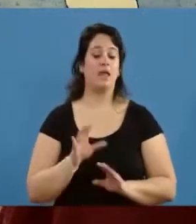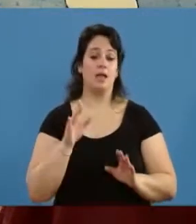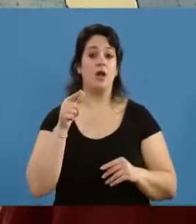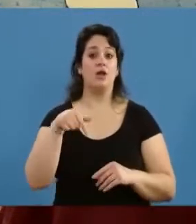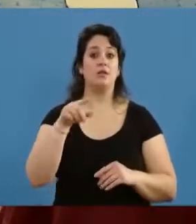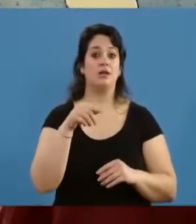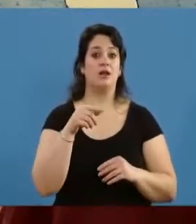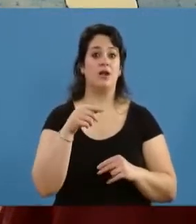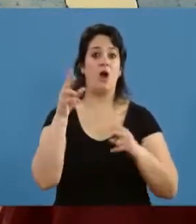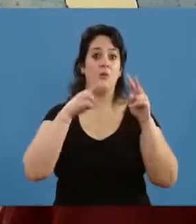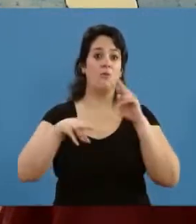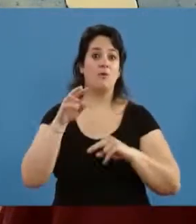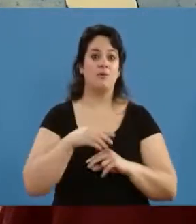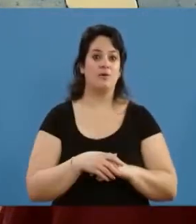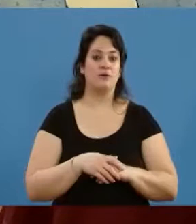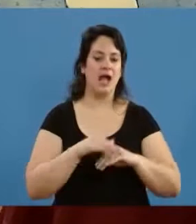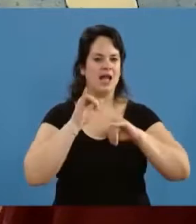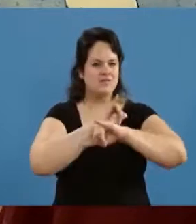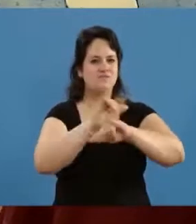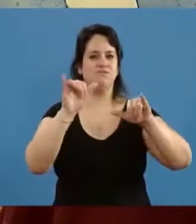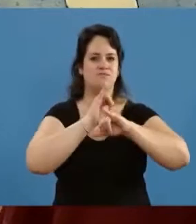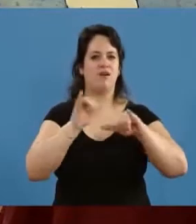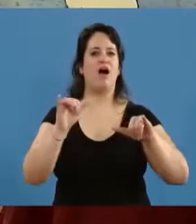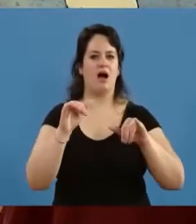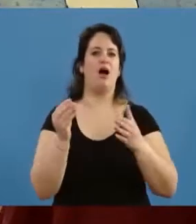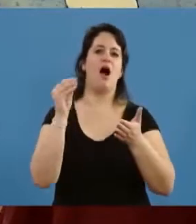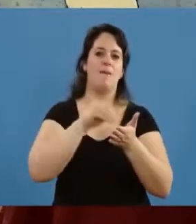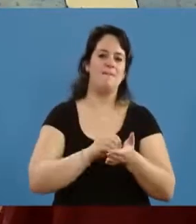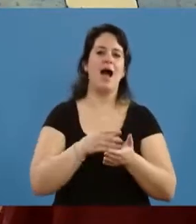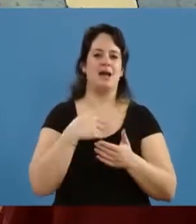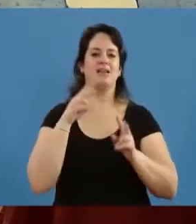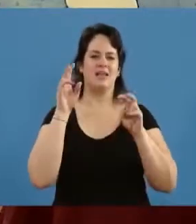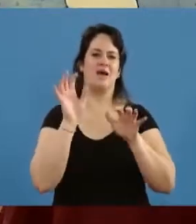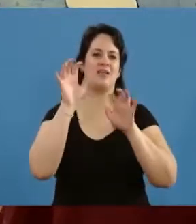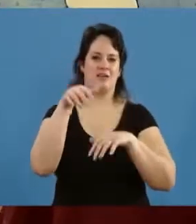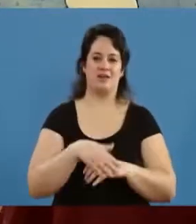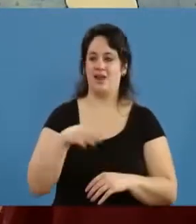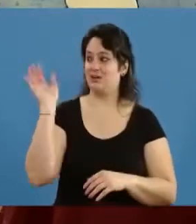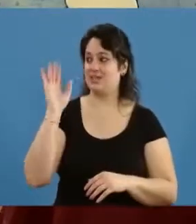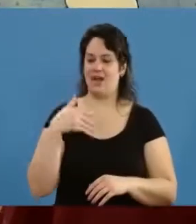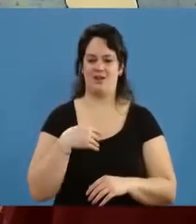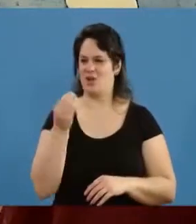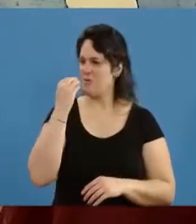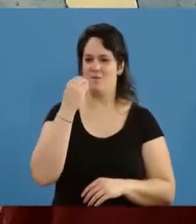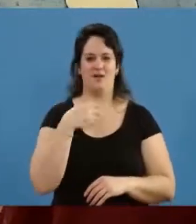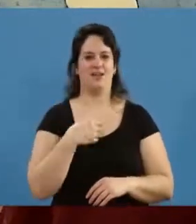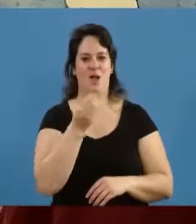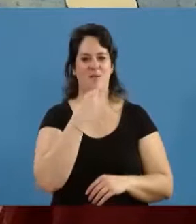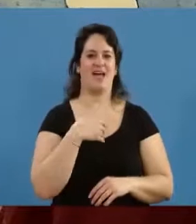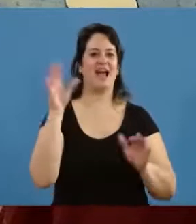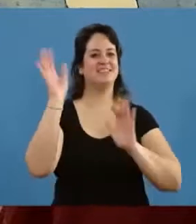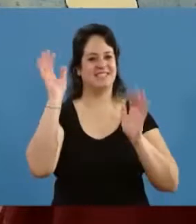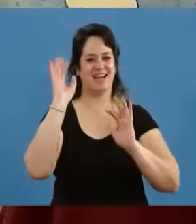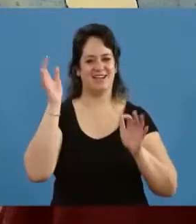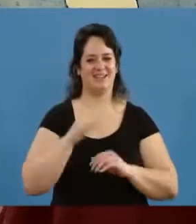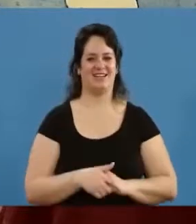tanto, me voy a buscar la papa. Más información sobre la papa. Los dinosaurios. La papa. Chau, díganme a los chicos y a las chicas.